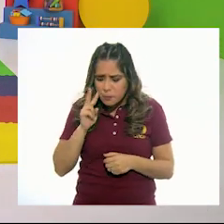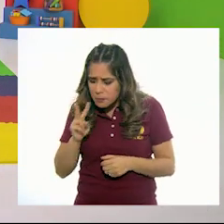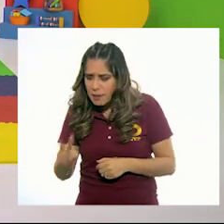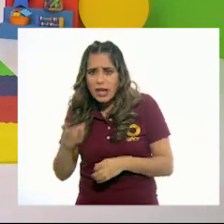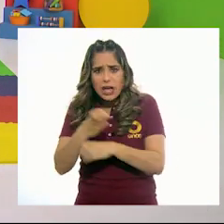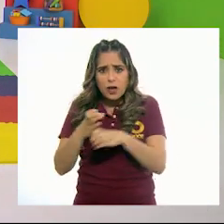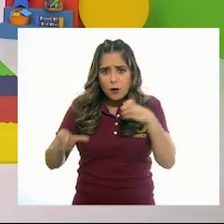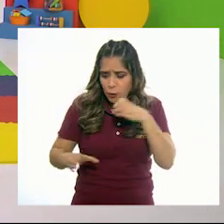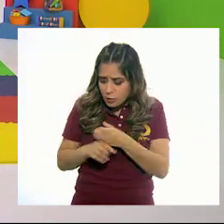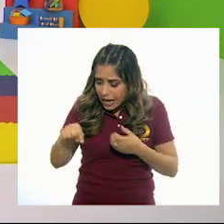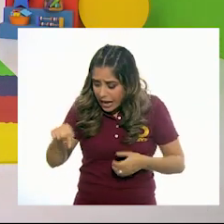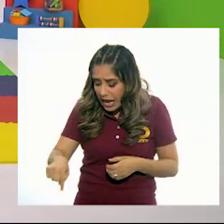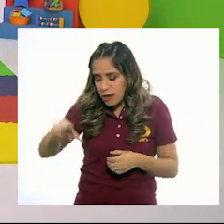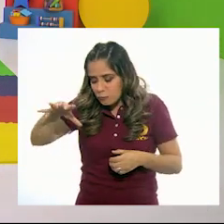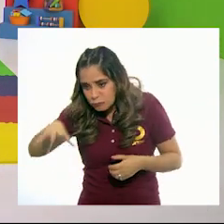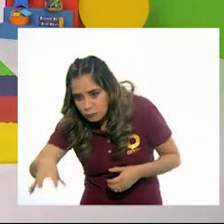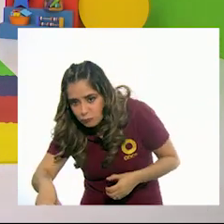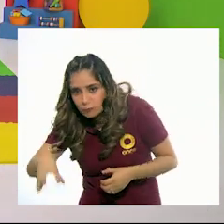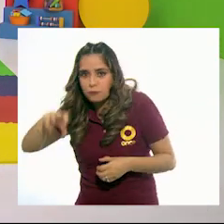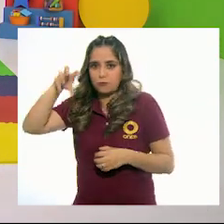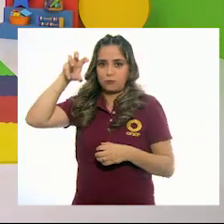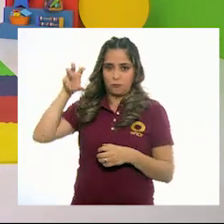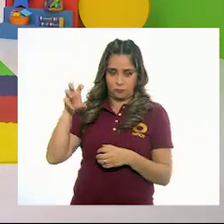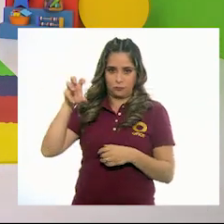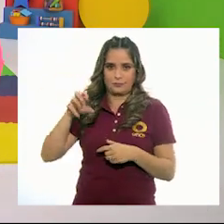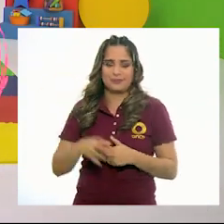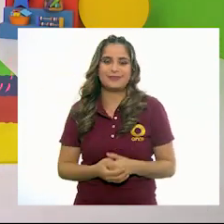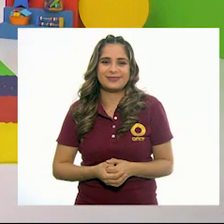esté cerca de ti para levantarlo.